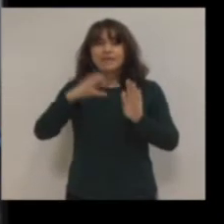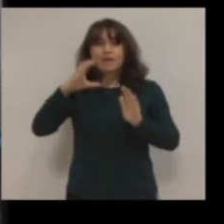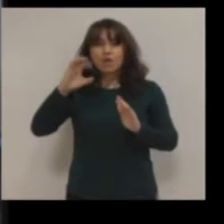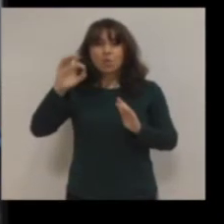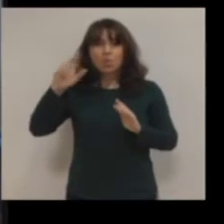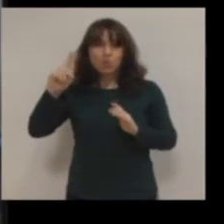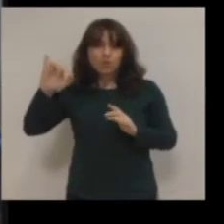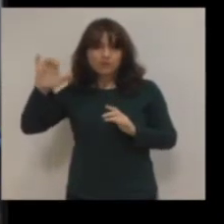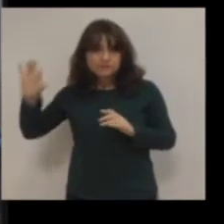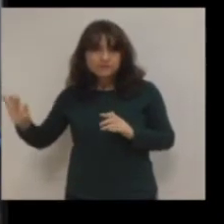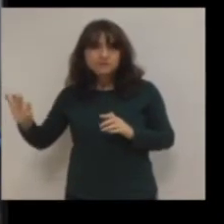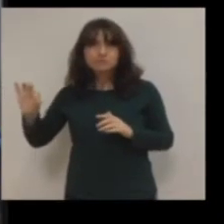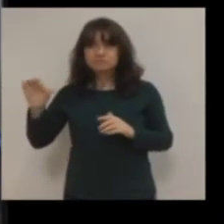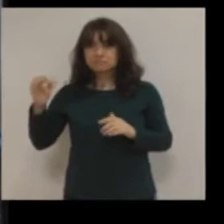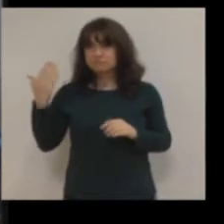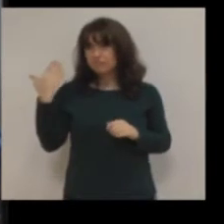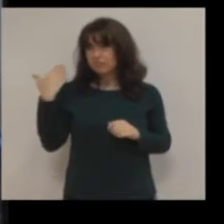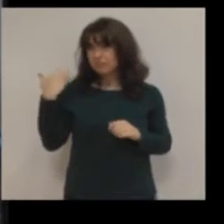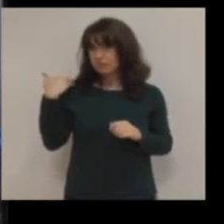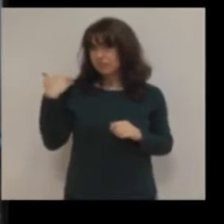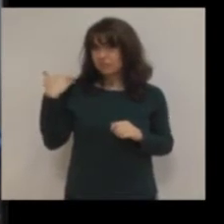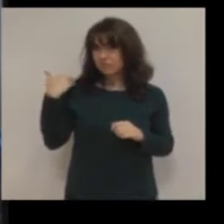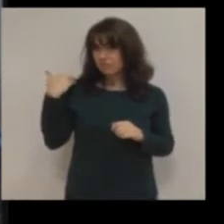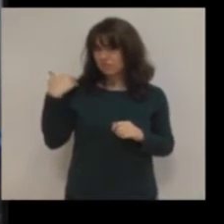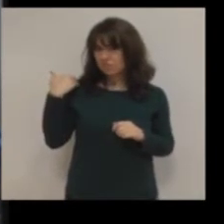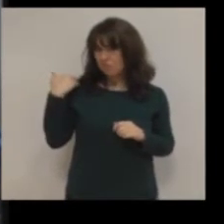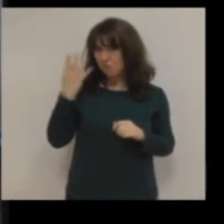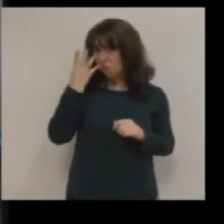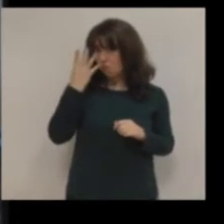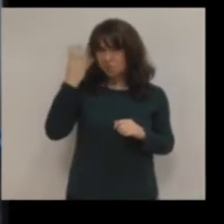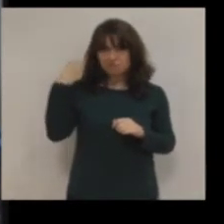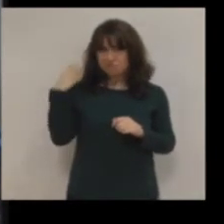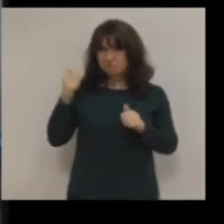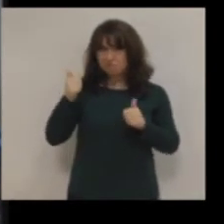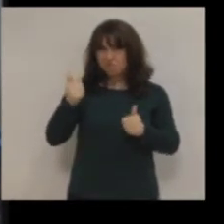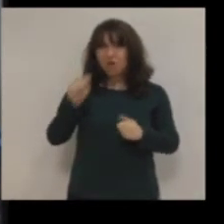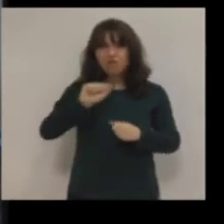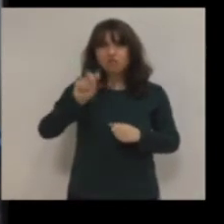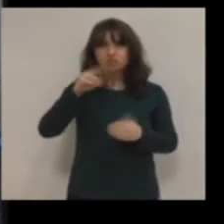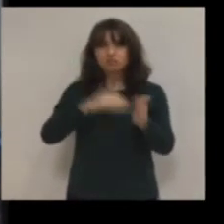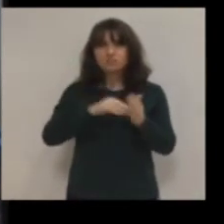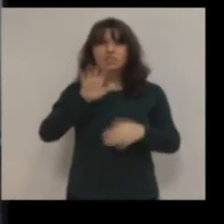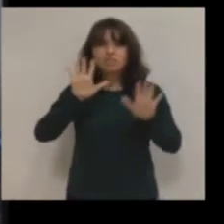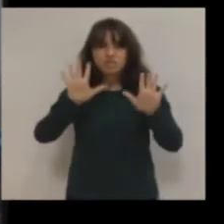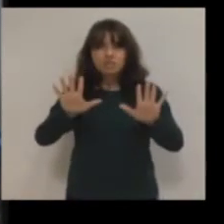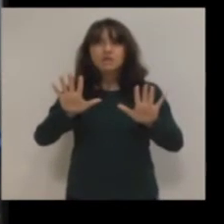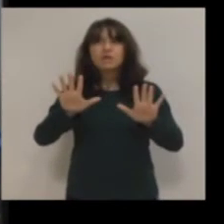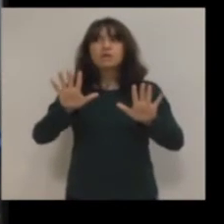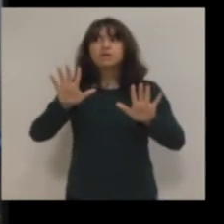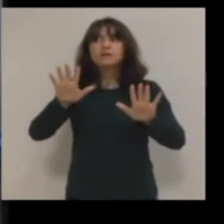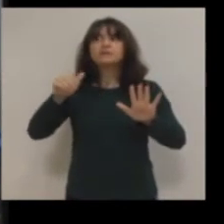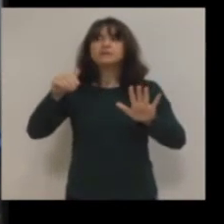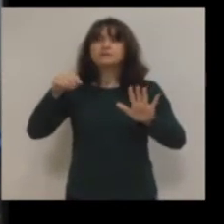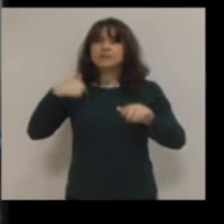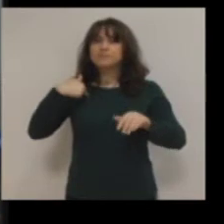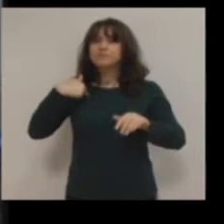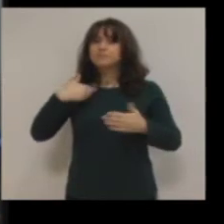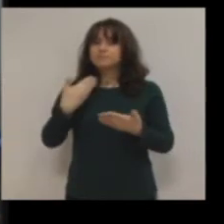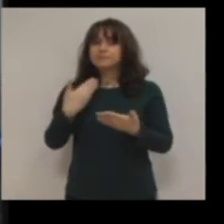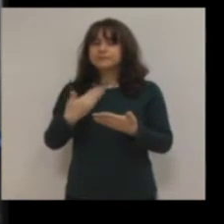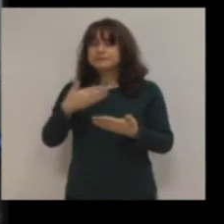hace apenas no llega a 4 años, es del año 2010, ha tenido ya bastantes